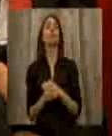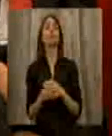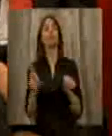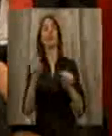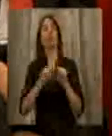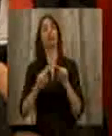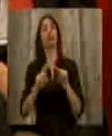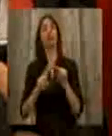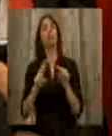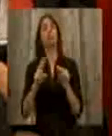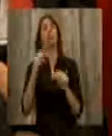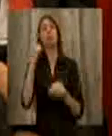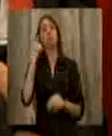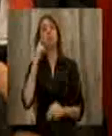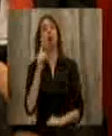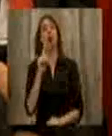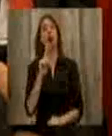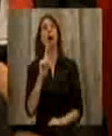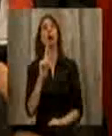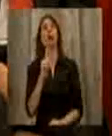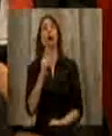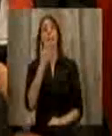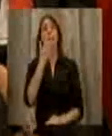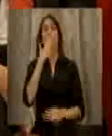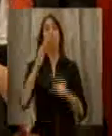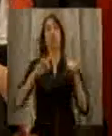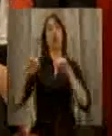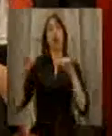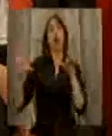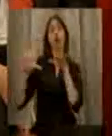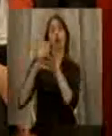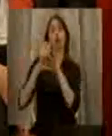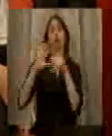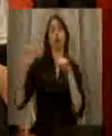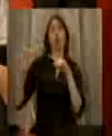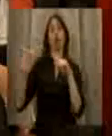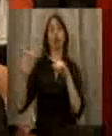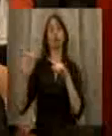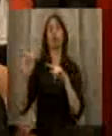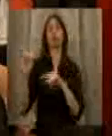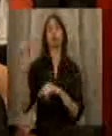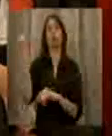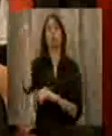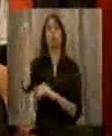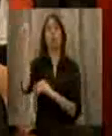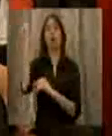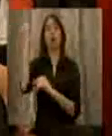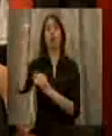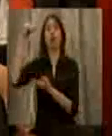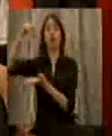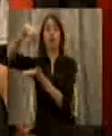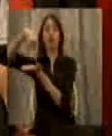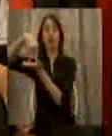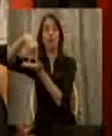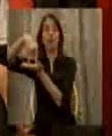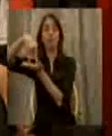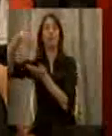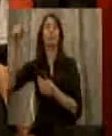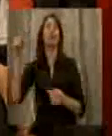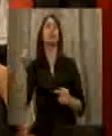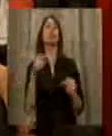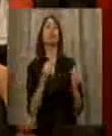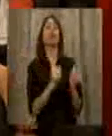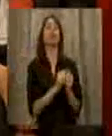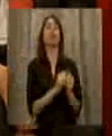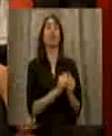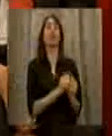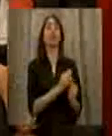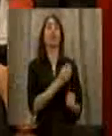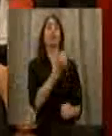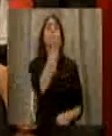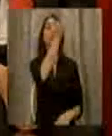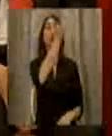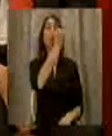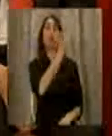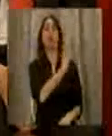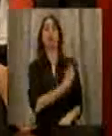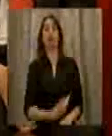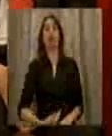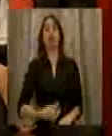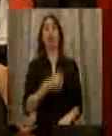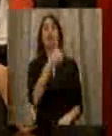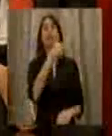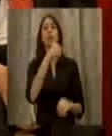acometiendo para tener una mejor coordinación entre el Poder Legislativo y el Poder Ejecutivo en